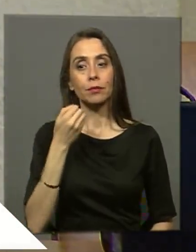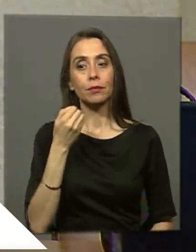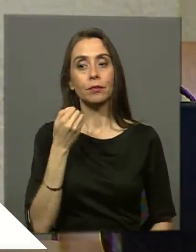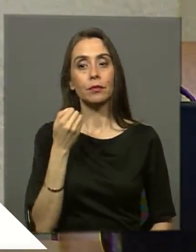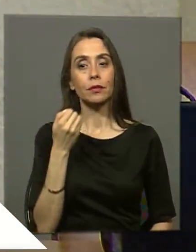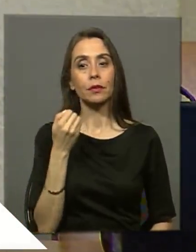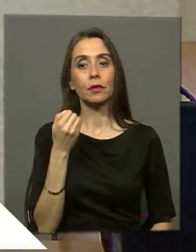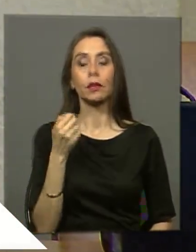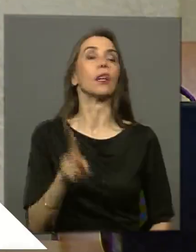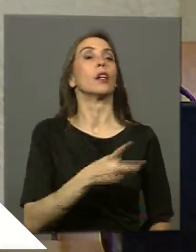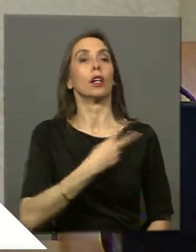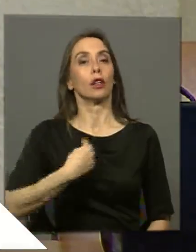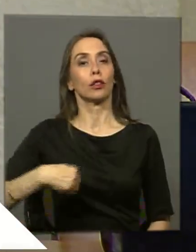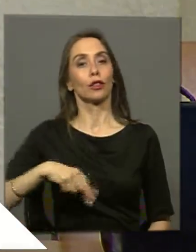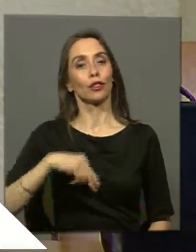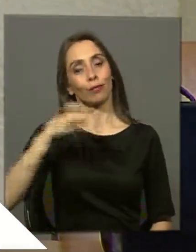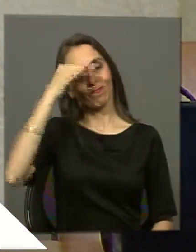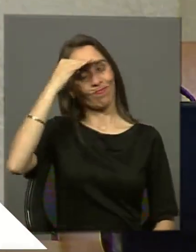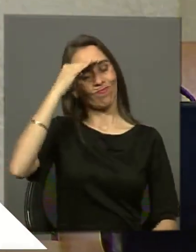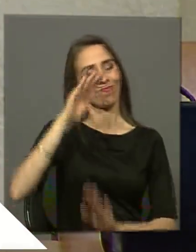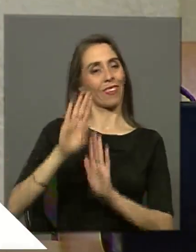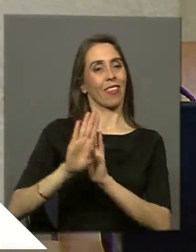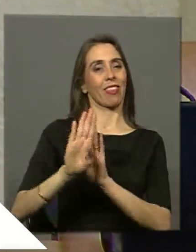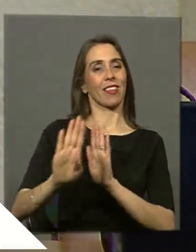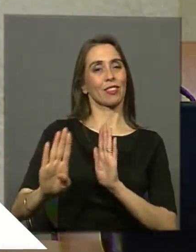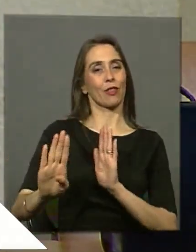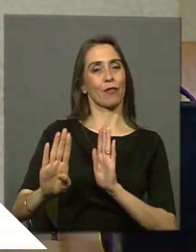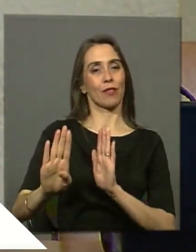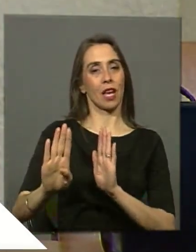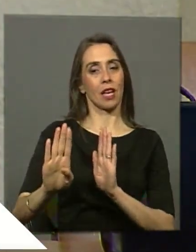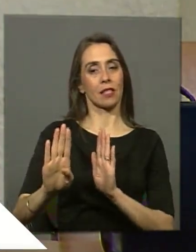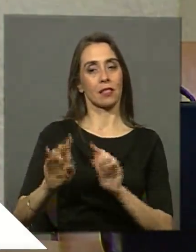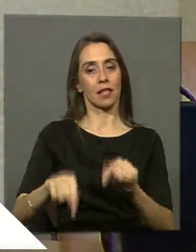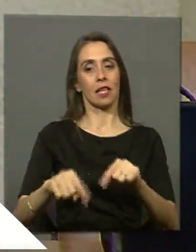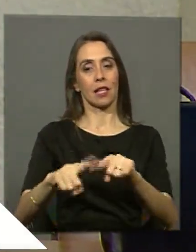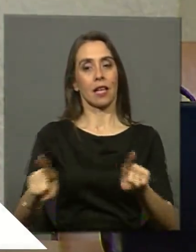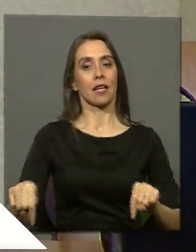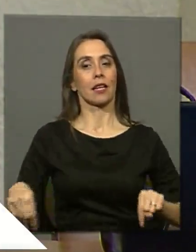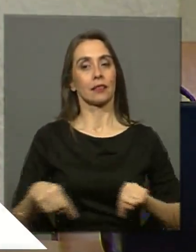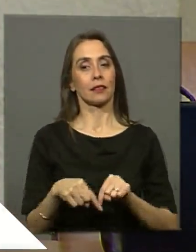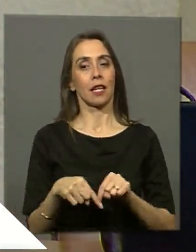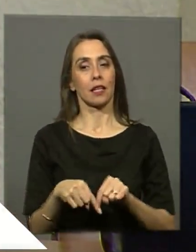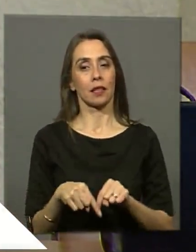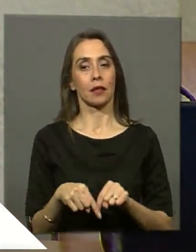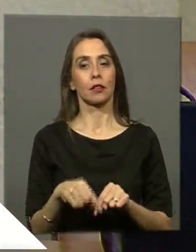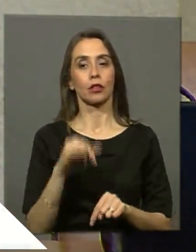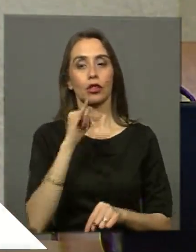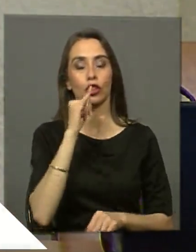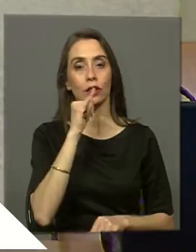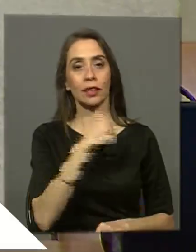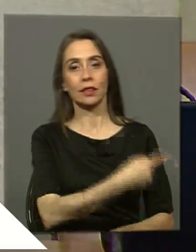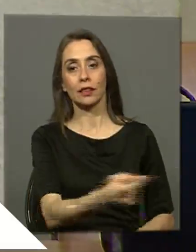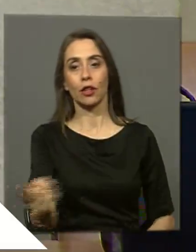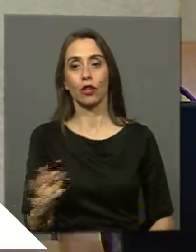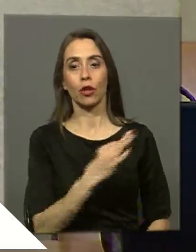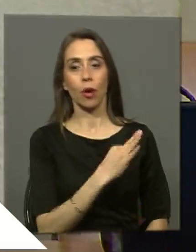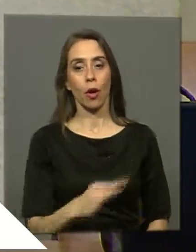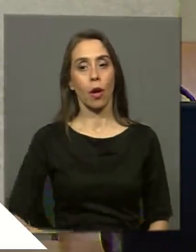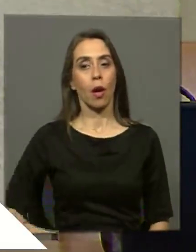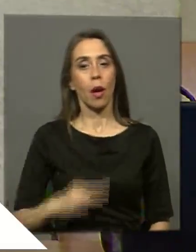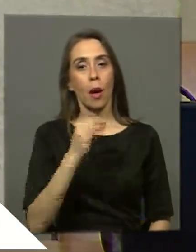decirle que sabe que nosotros tenemos una desconfianza tremenda en esta sala no sé si les pasa a los diputados aquí